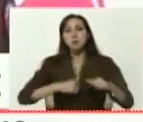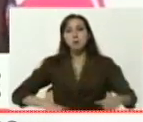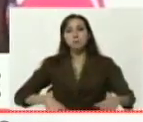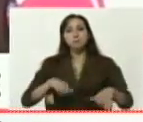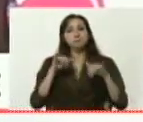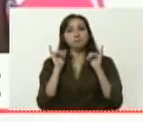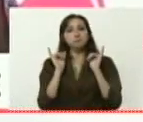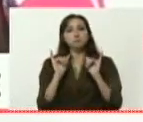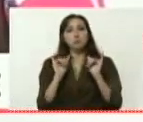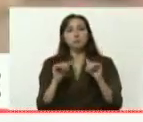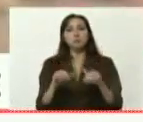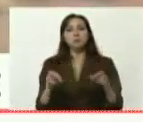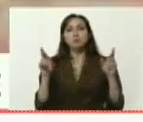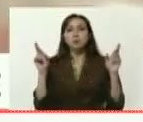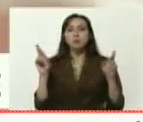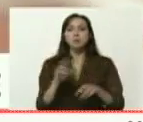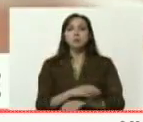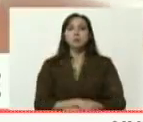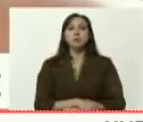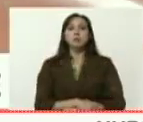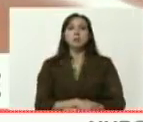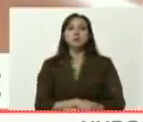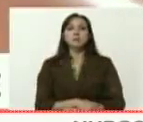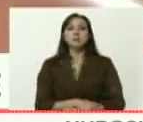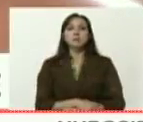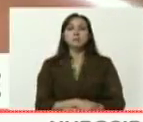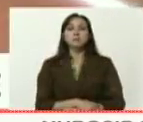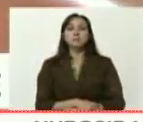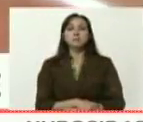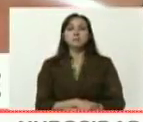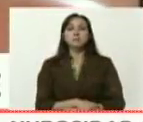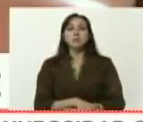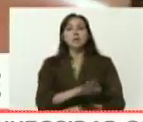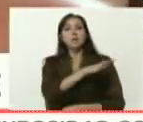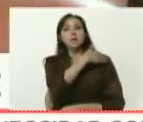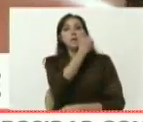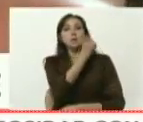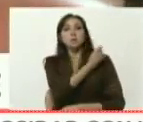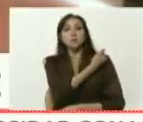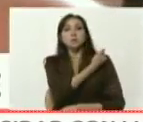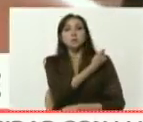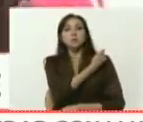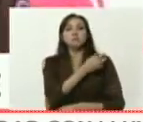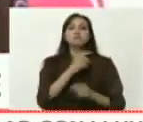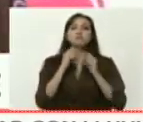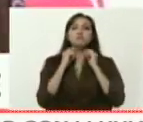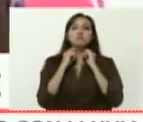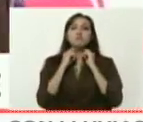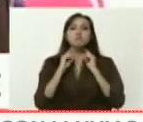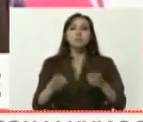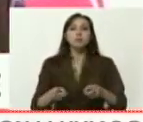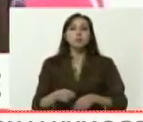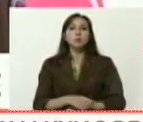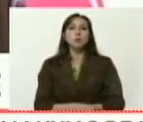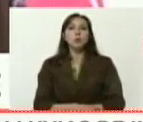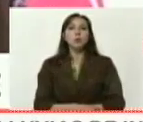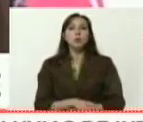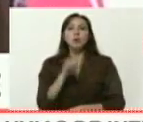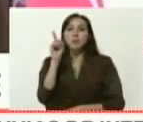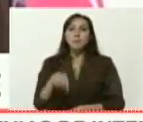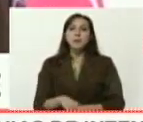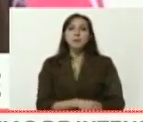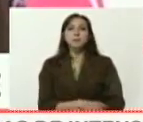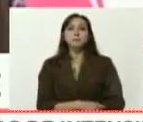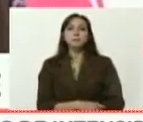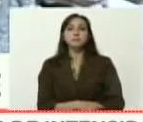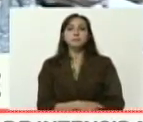suerte. Los fracasos del alzamiento del coronel Hugo Trejo y del teniente Pérez Arcay, el porteñazo,